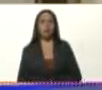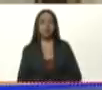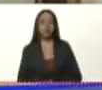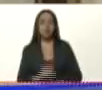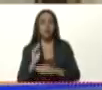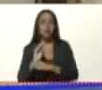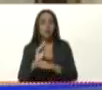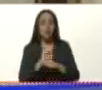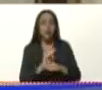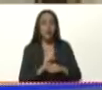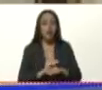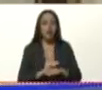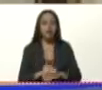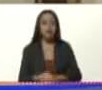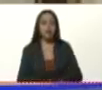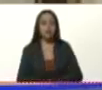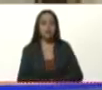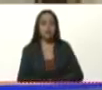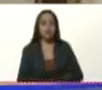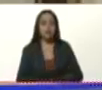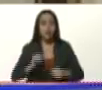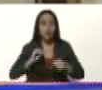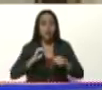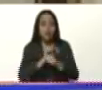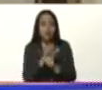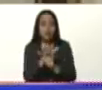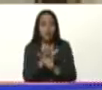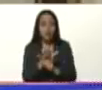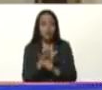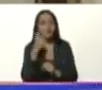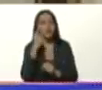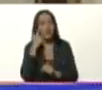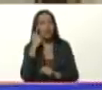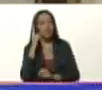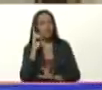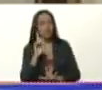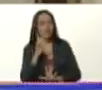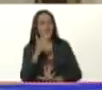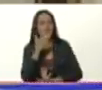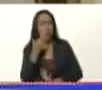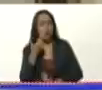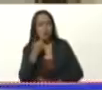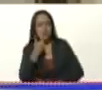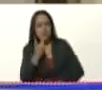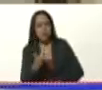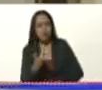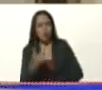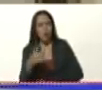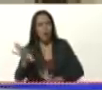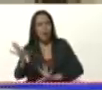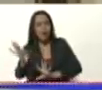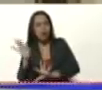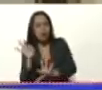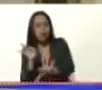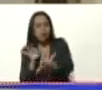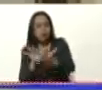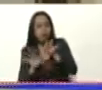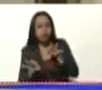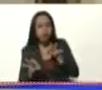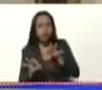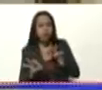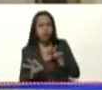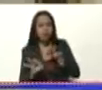drásticas como se tomaron en Italia. En Alemania,